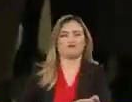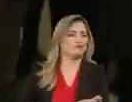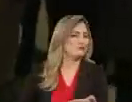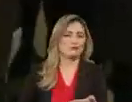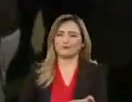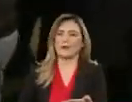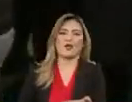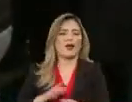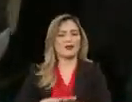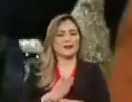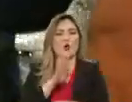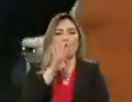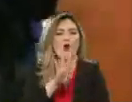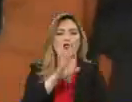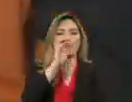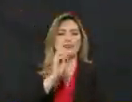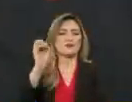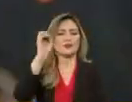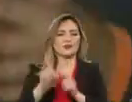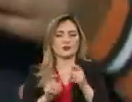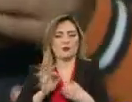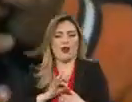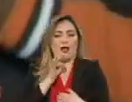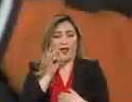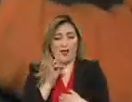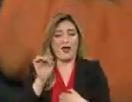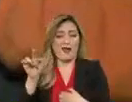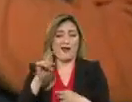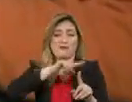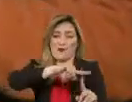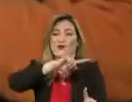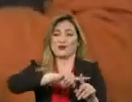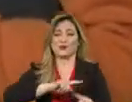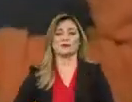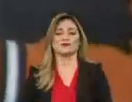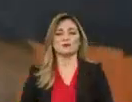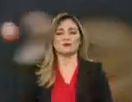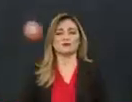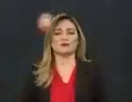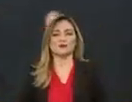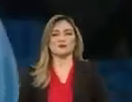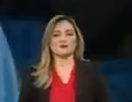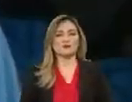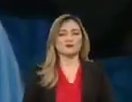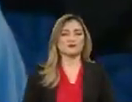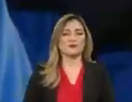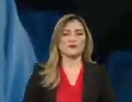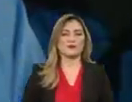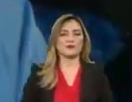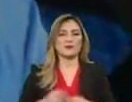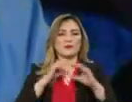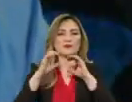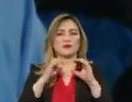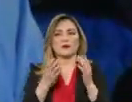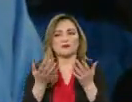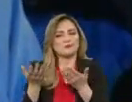efectuar debido a que el 40% de los comerciantes está contagiado. Estamos conversando con